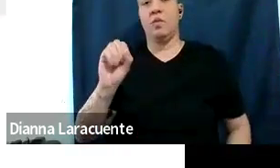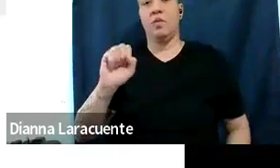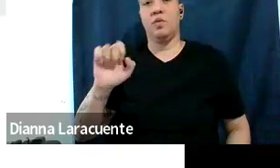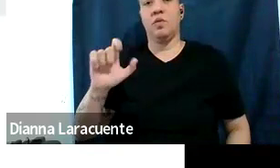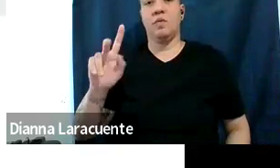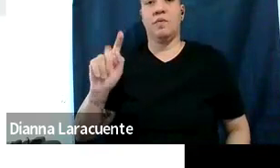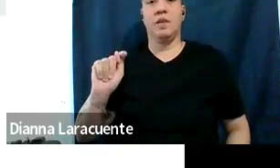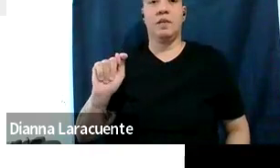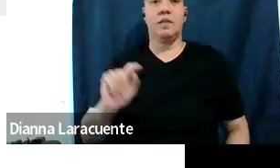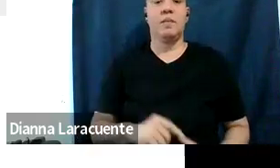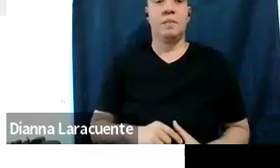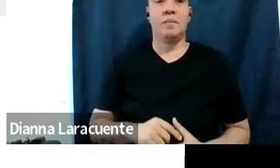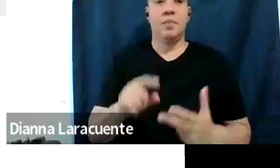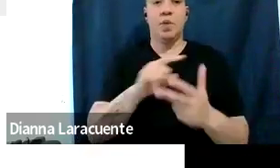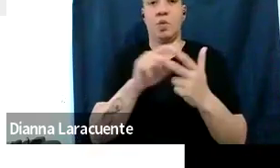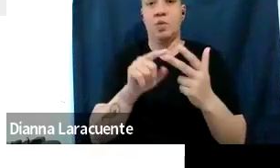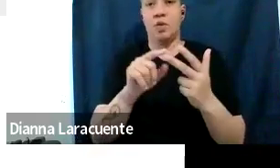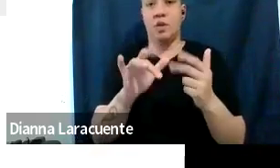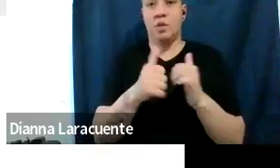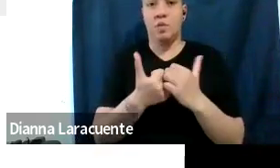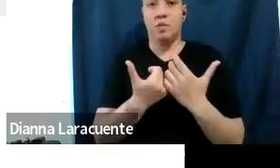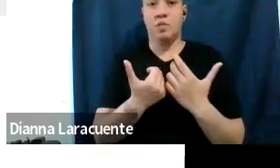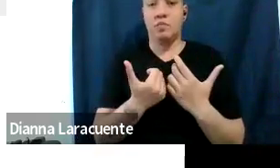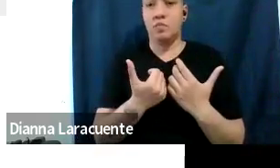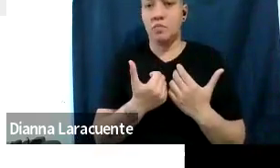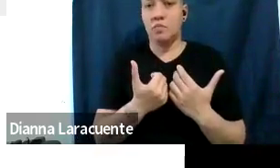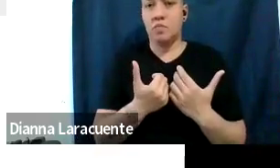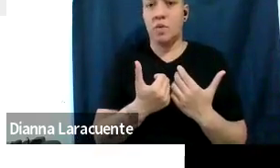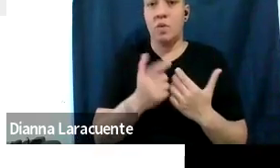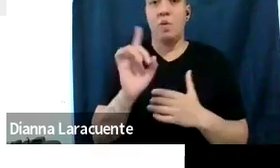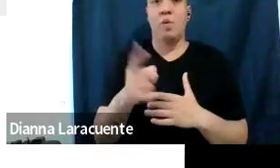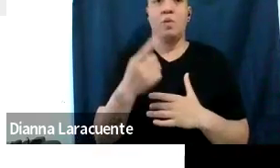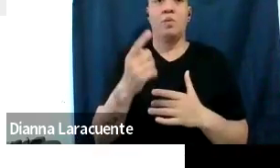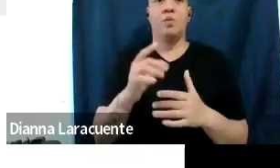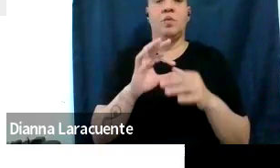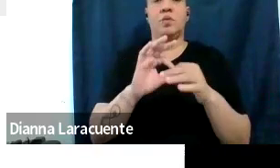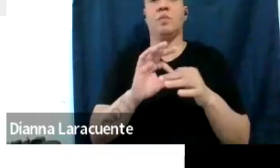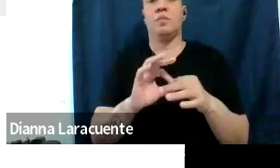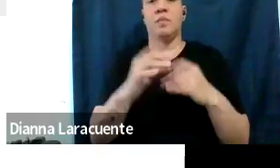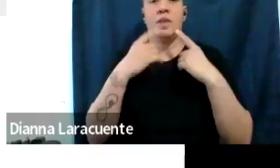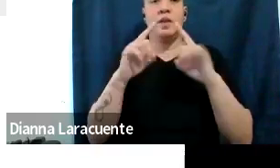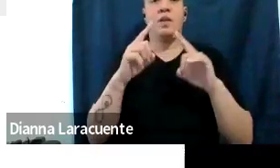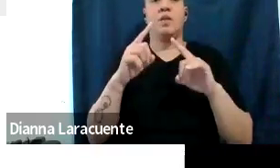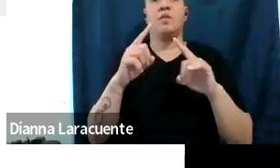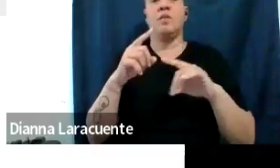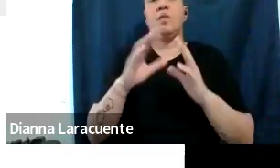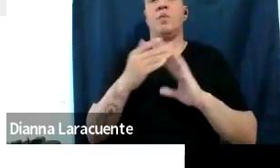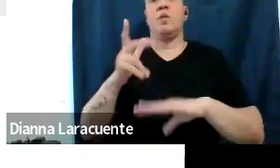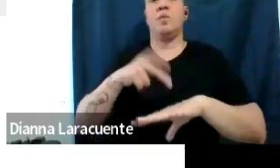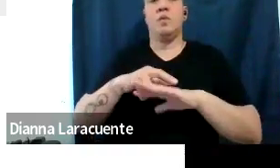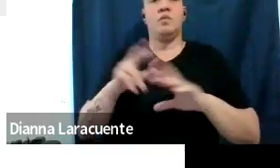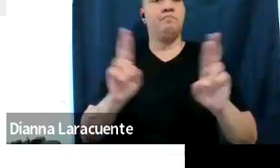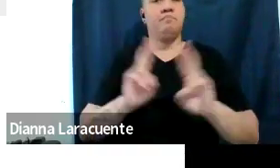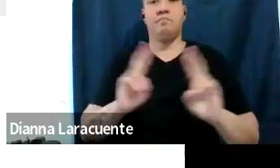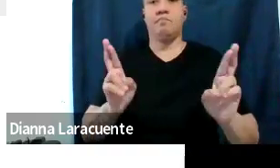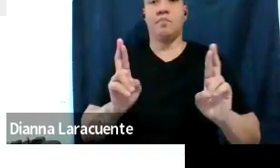speaker Cannon, los tres como si los hubiese un único resorte, declararon que el pueblo de Puerto Rico no está